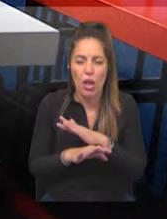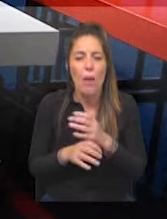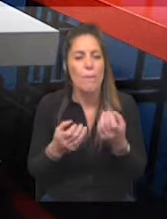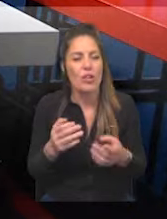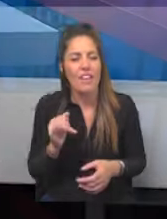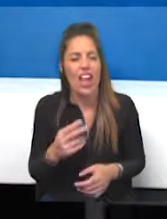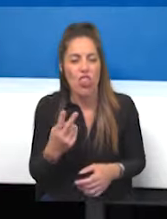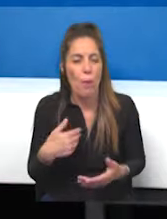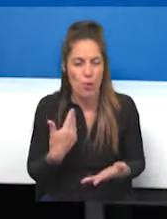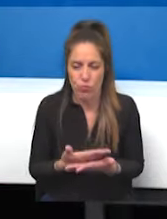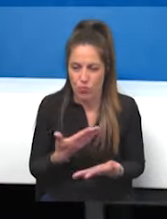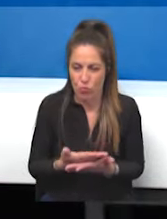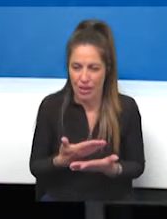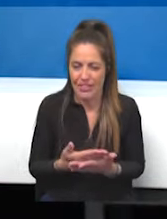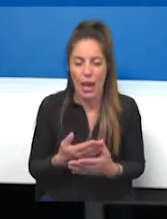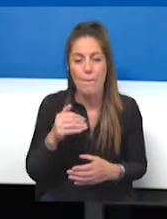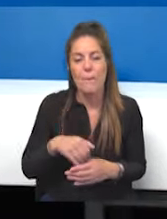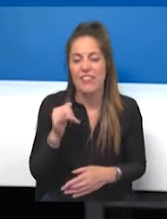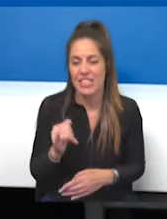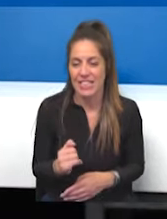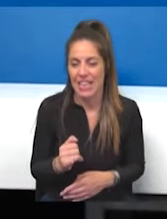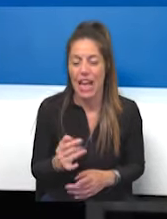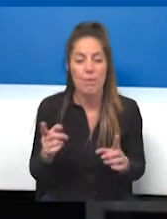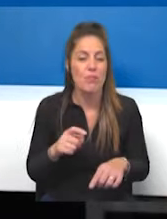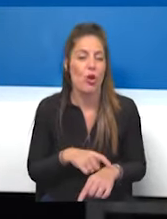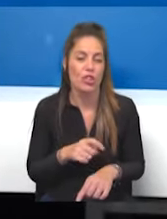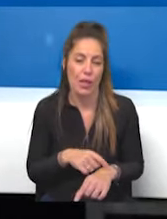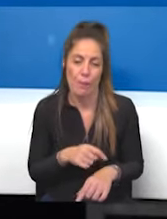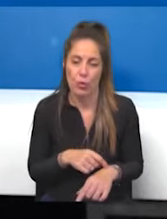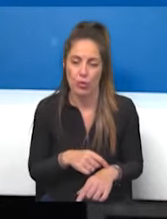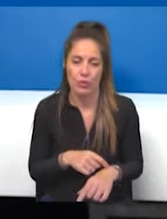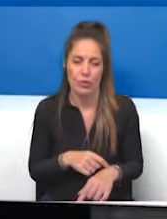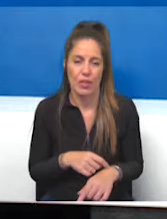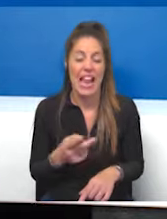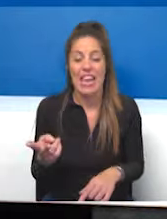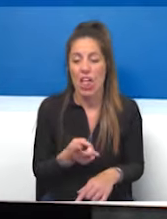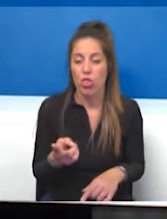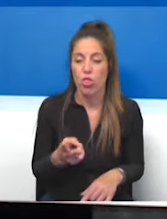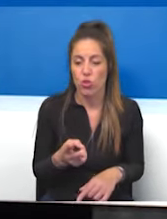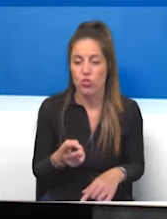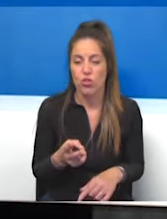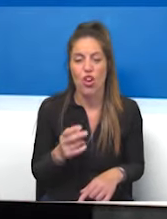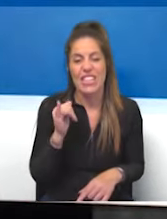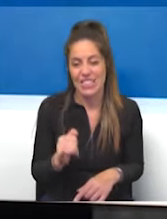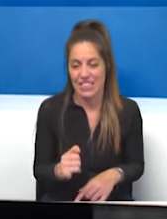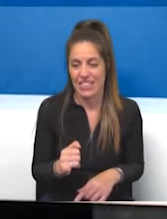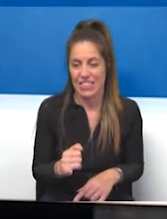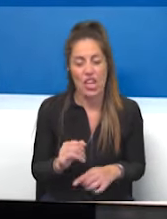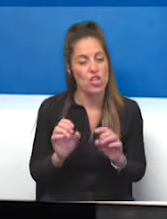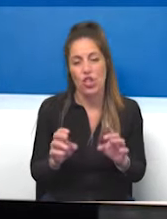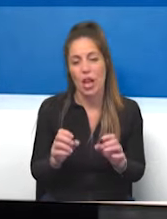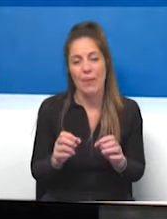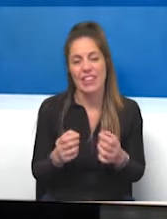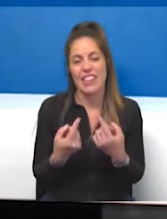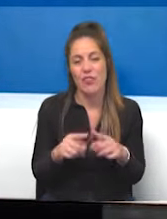porque había dos propuestas plebiscitarias simultáneas ambas con en sí solo distinguidas por